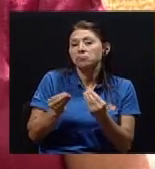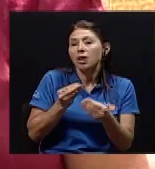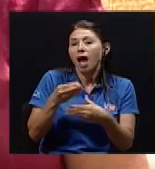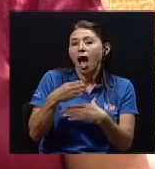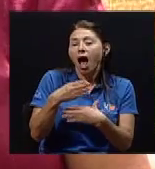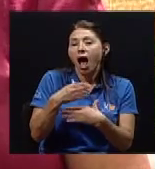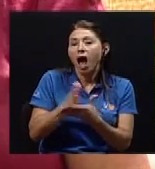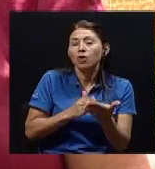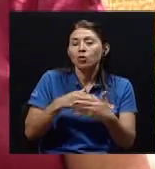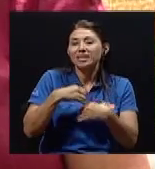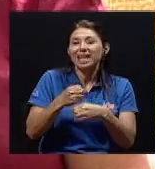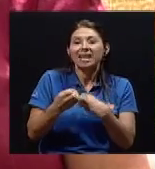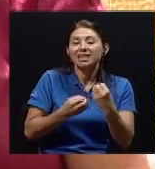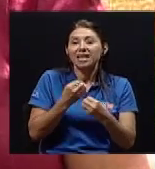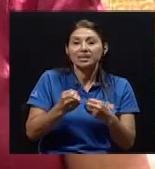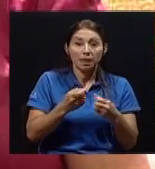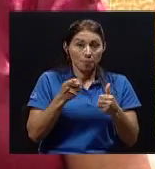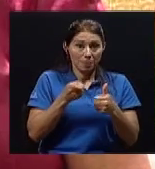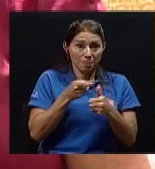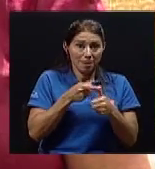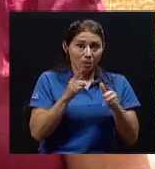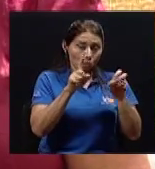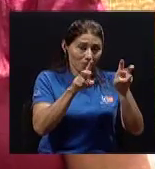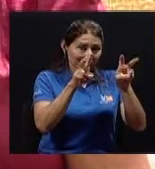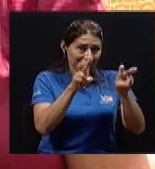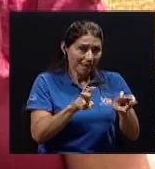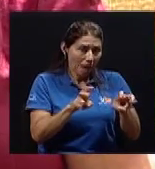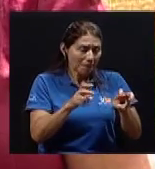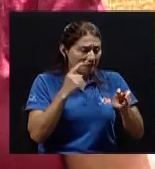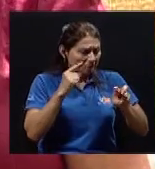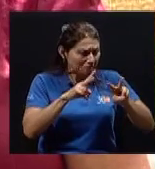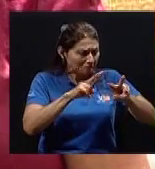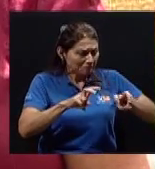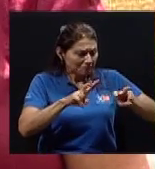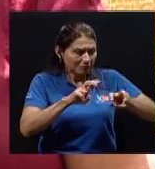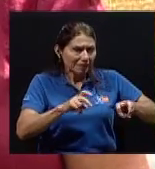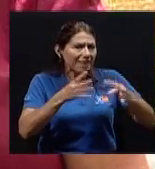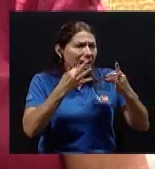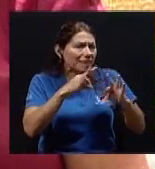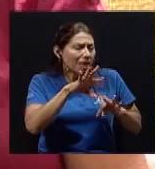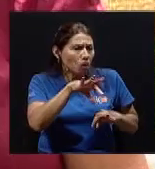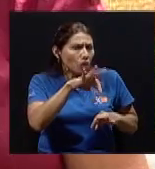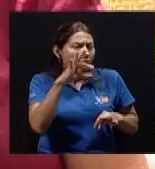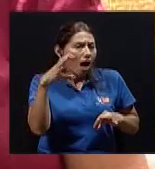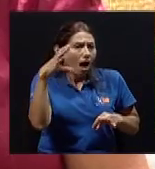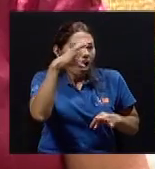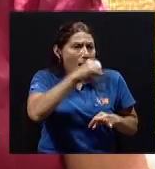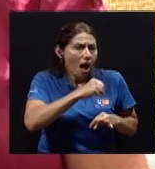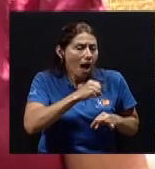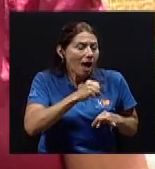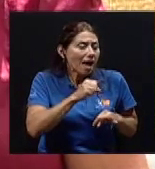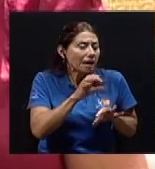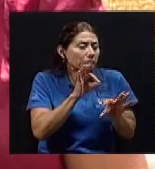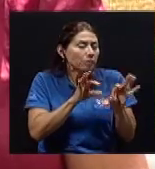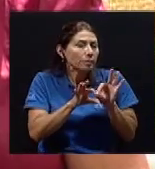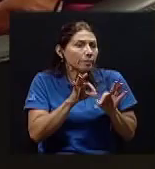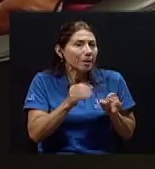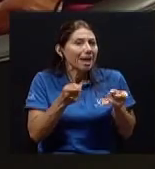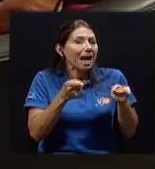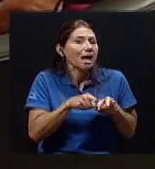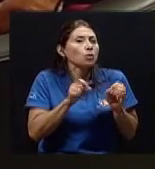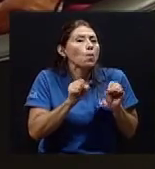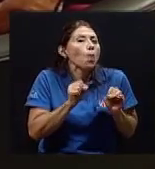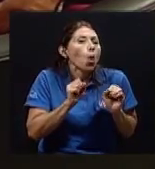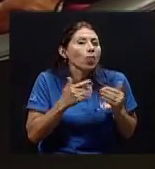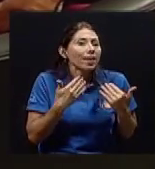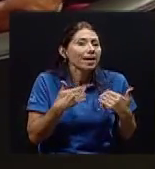examen preliminar para tratar de detectar aquellos posibles casos que podrían ser positivos. Y